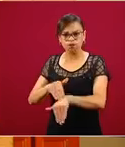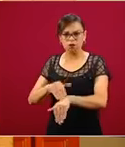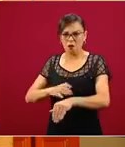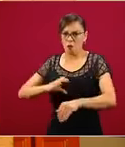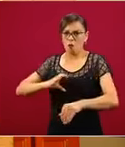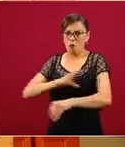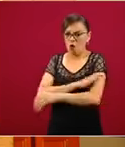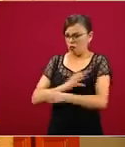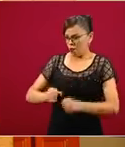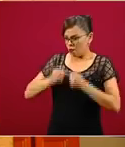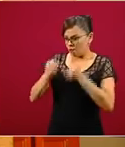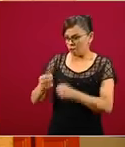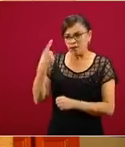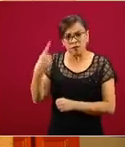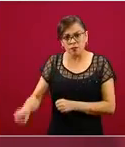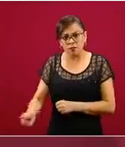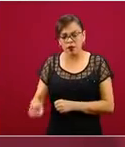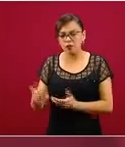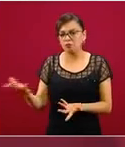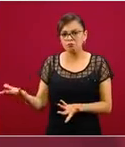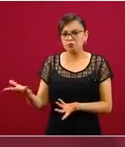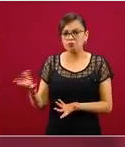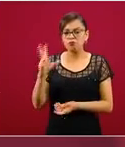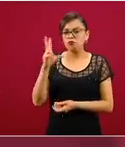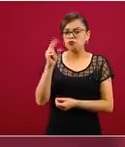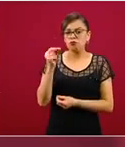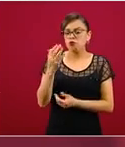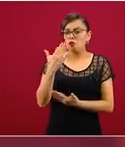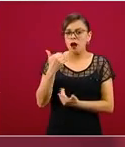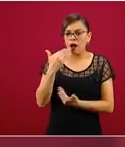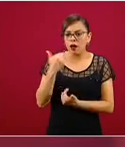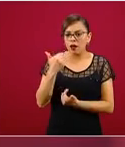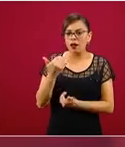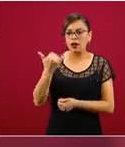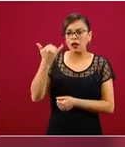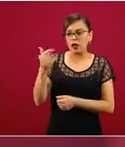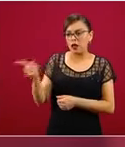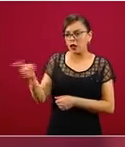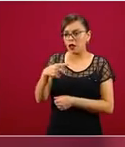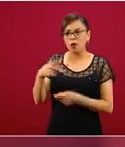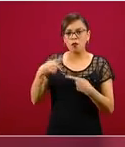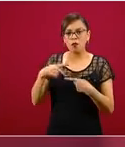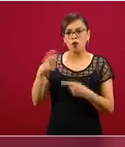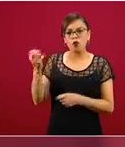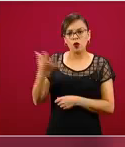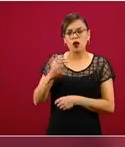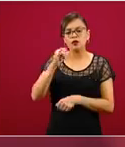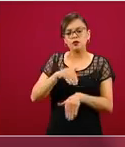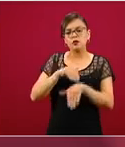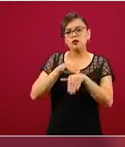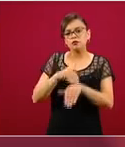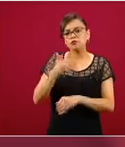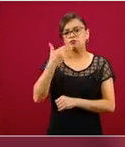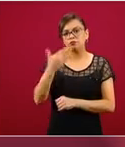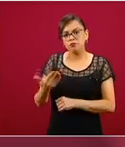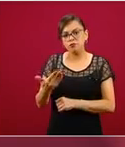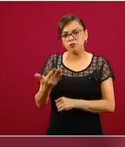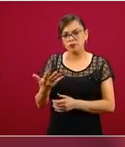las monitoreamos y las mostramos aquí frecuentemente. Y con ello hemos logrado reducir